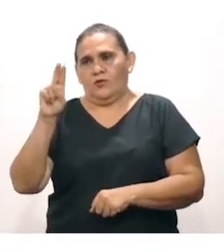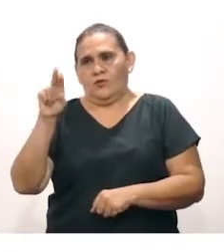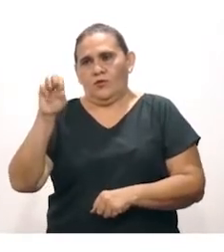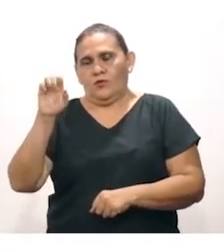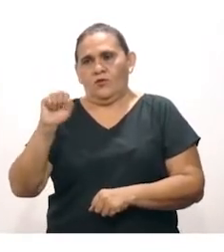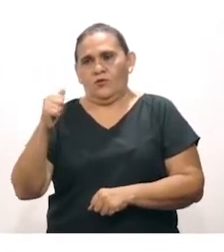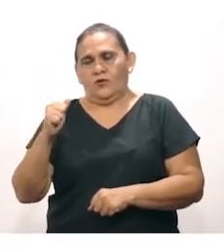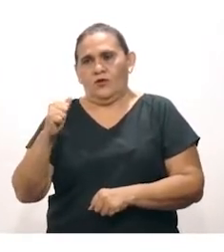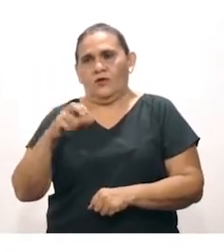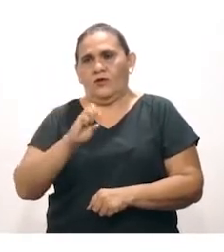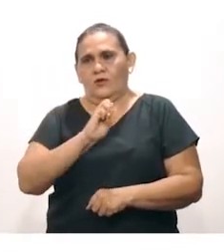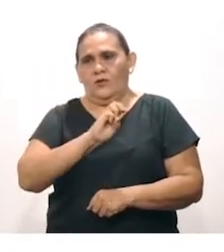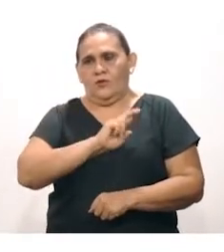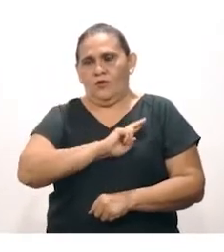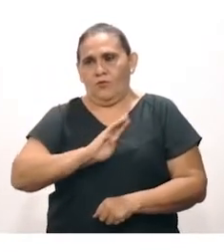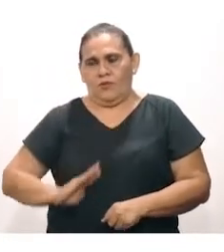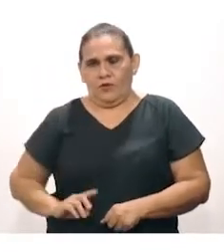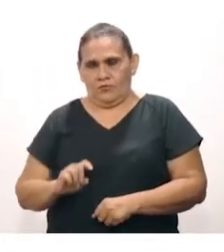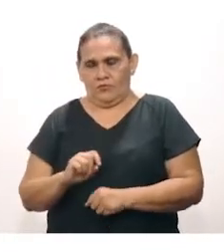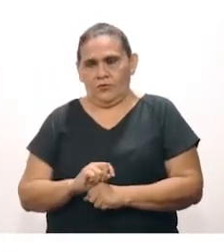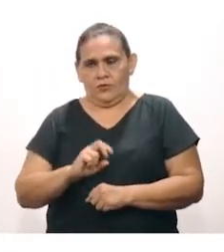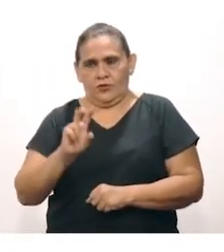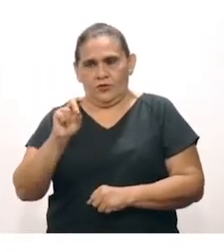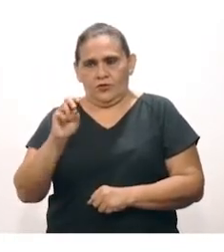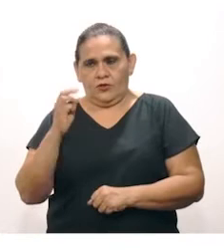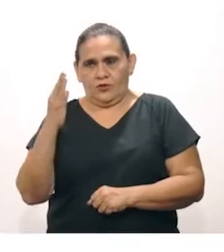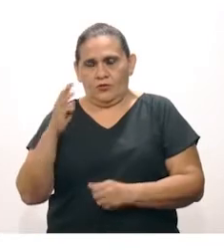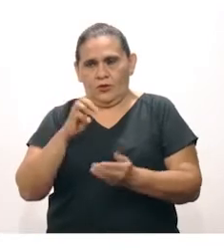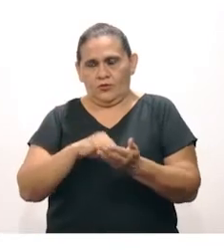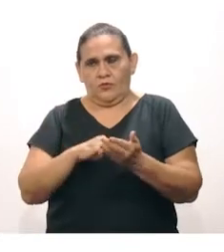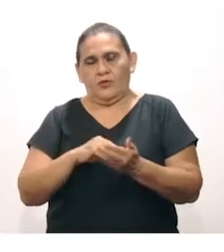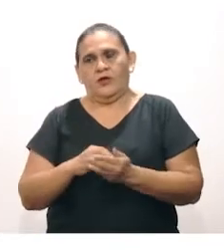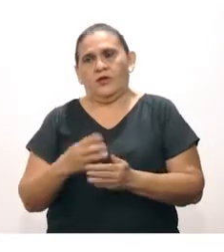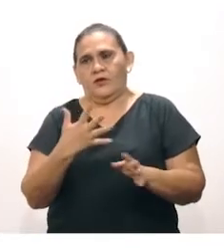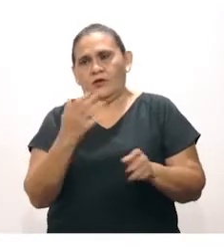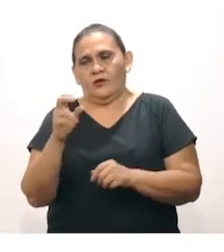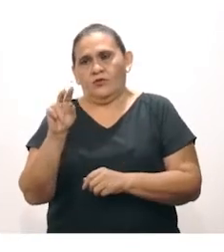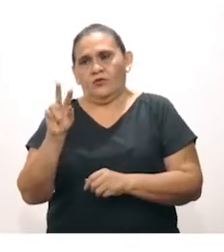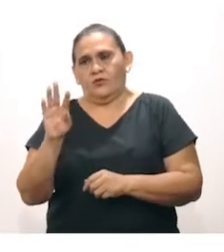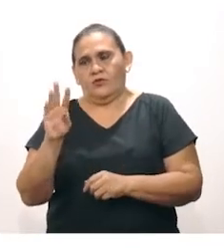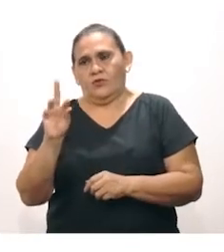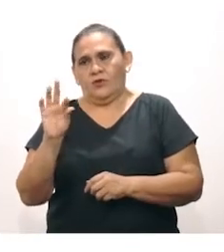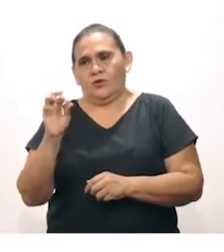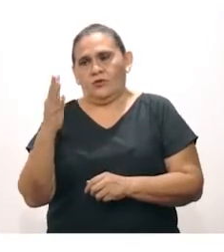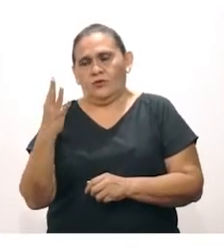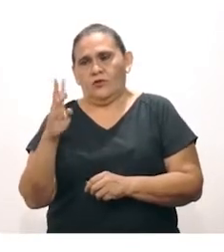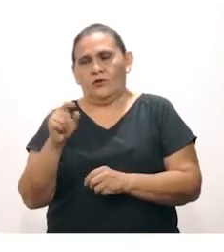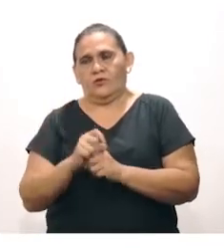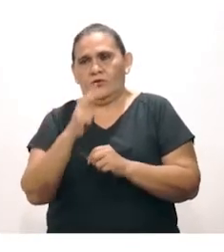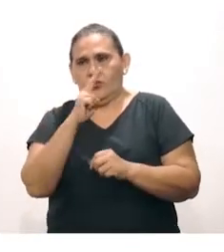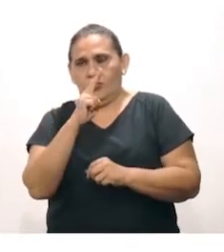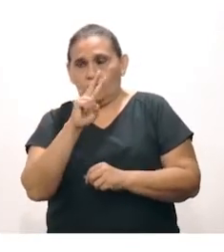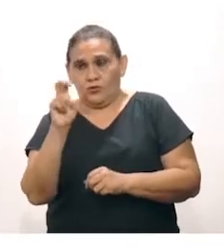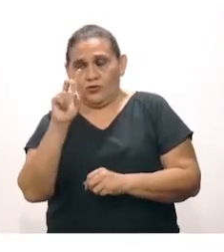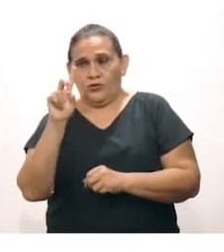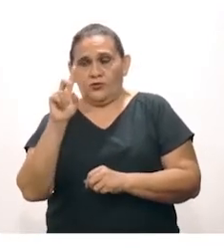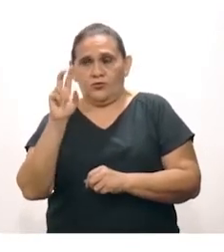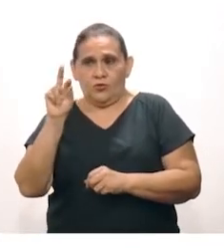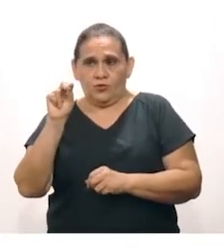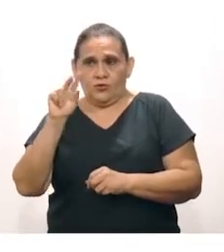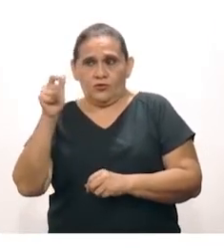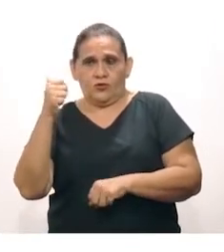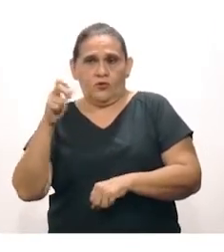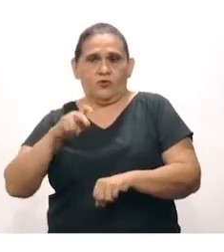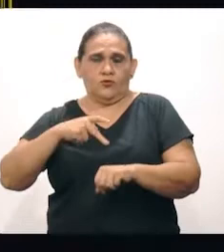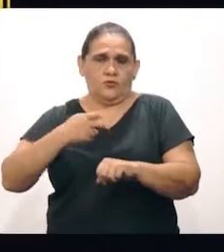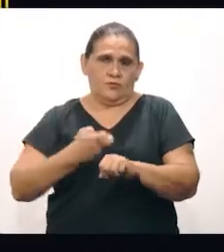Humán, y 1 foráneo. De los 34.544 casos positivos, 280 son de otro país